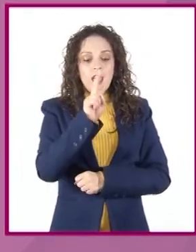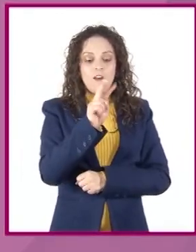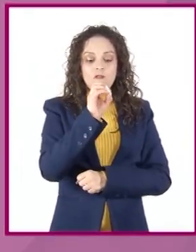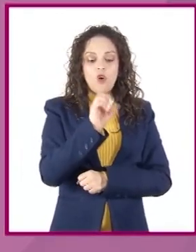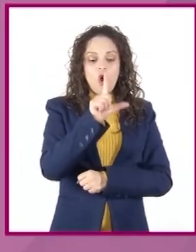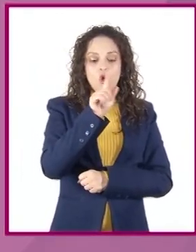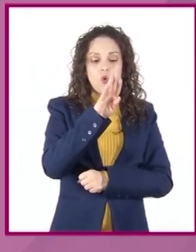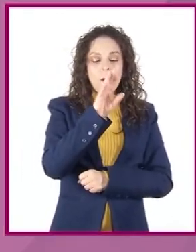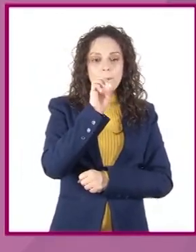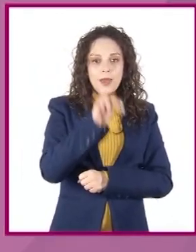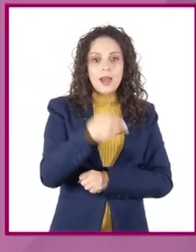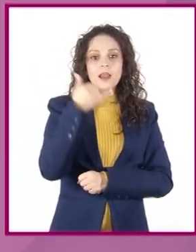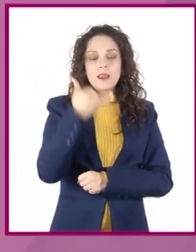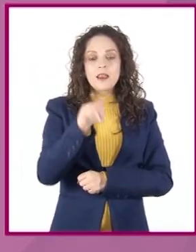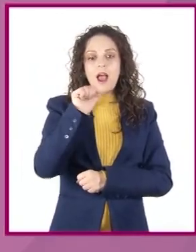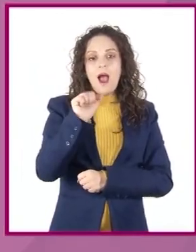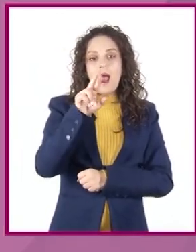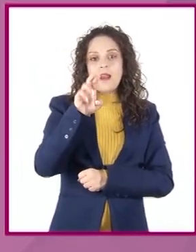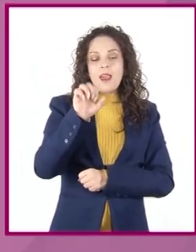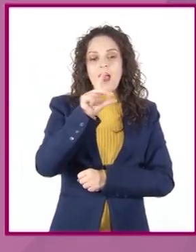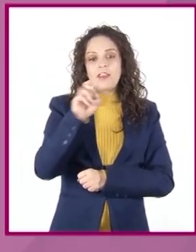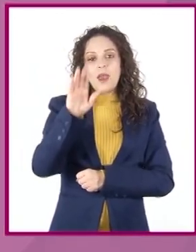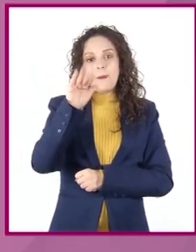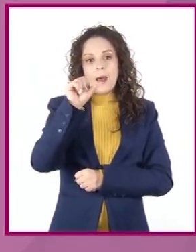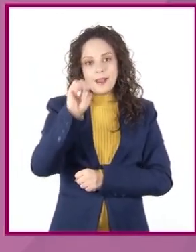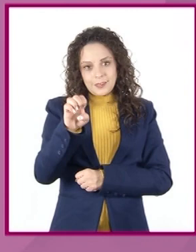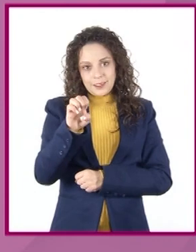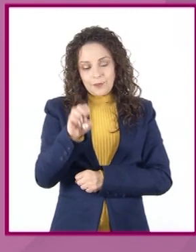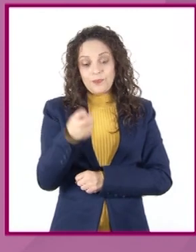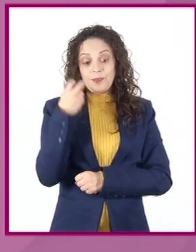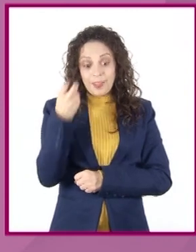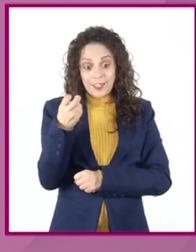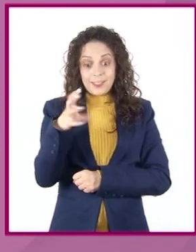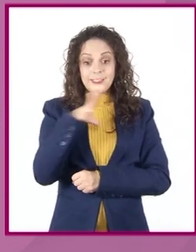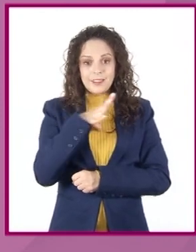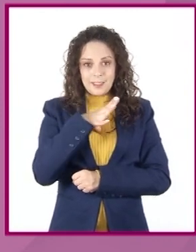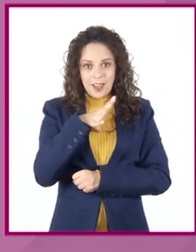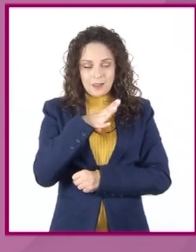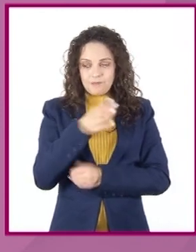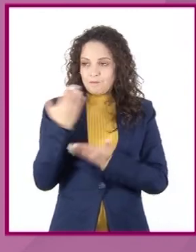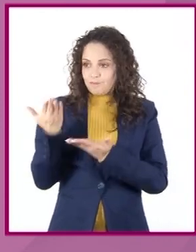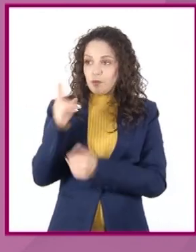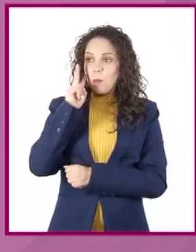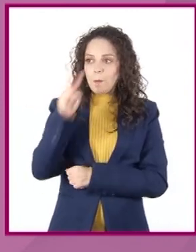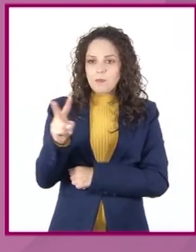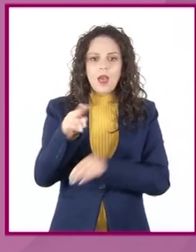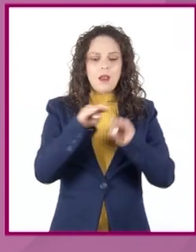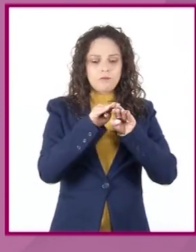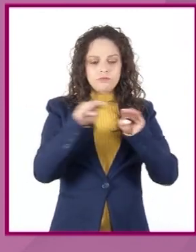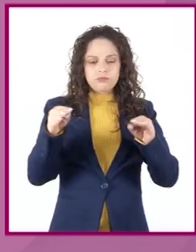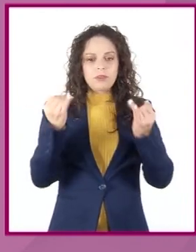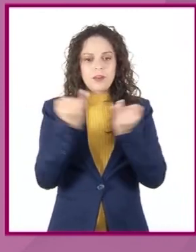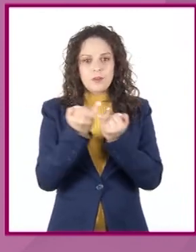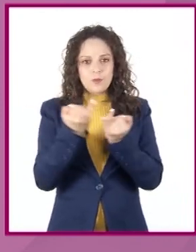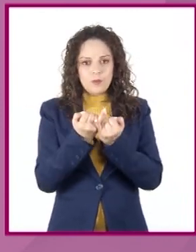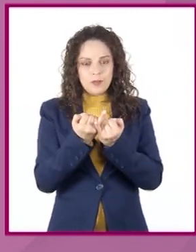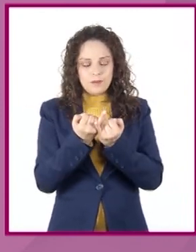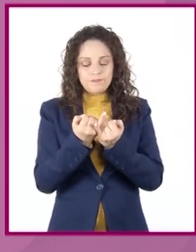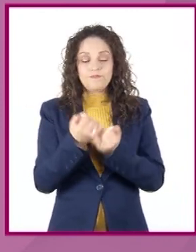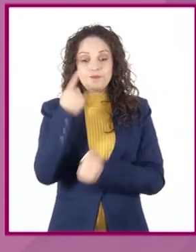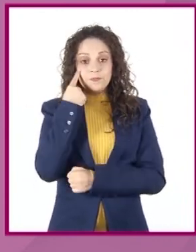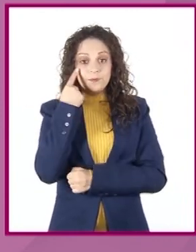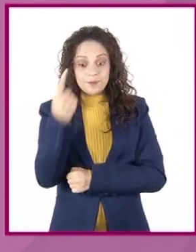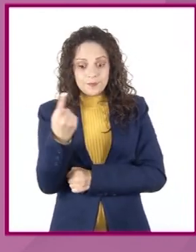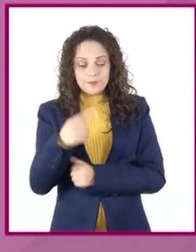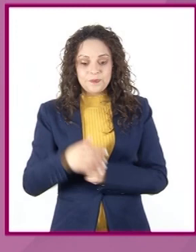se despeja la altura. Nuevamente aplicaremos las propiedades de la igualdad. Así, tenemos que altura